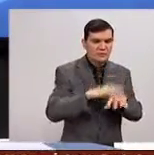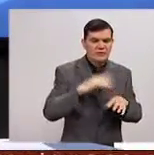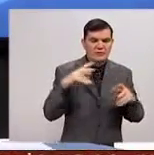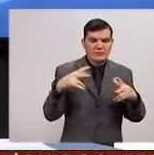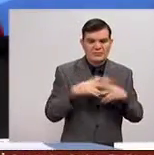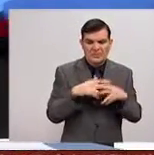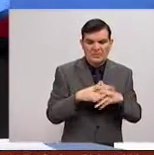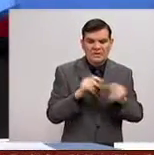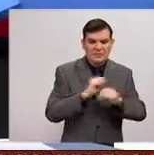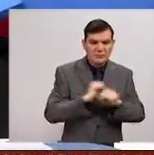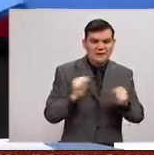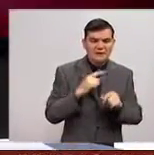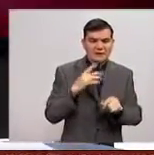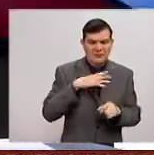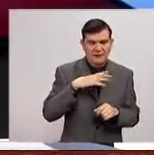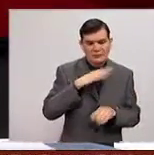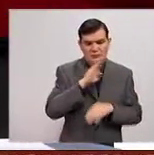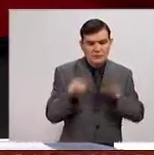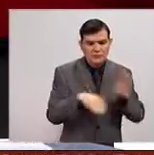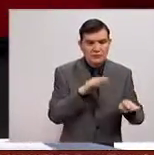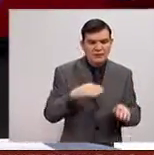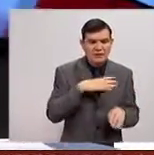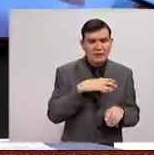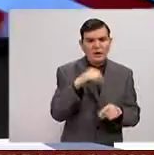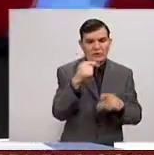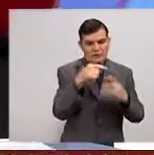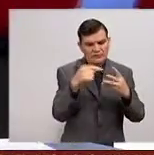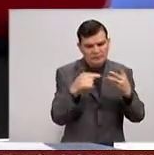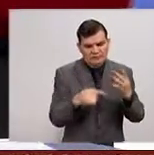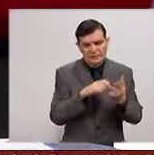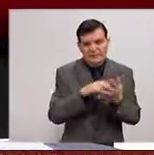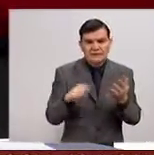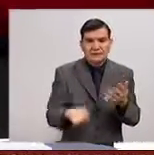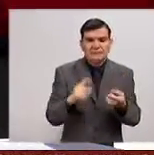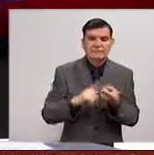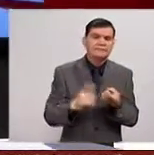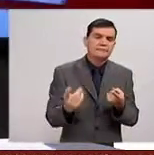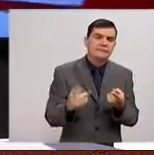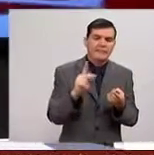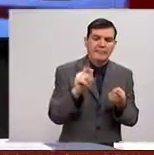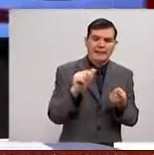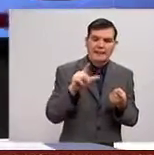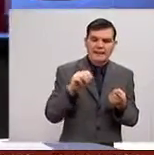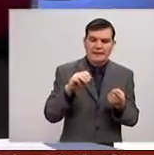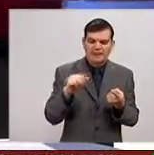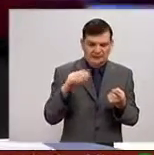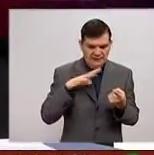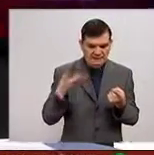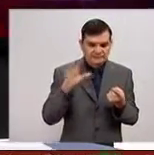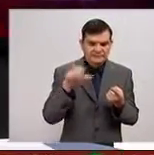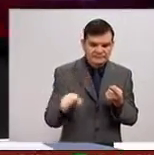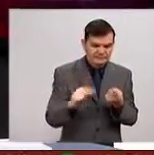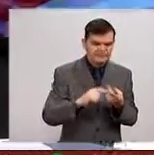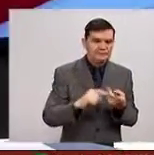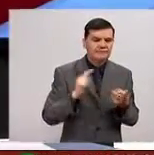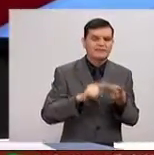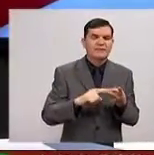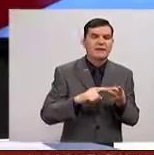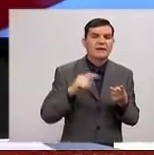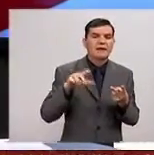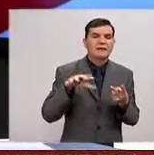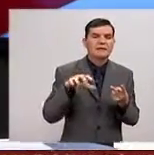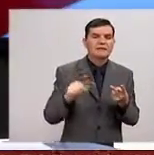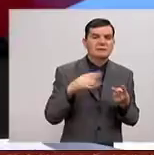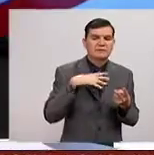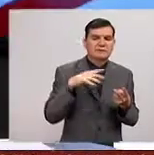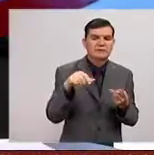violentos, fatales, pero también se están considerando otros elementos, por ejemplo, que Palmira ya fue recuperado por el gobierno sirio, se habla de que